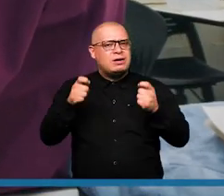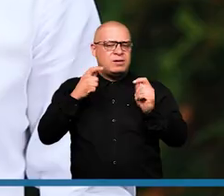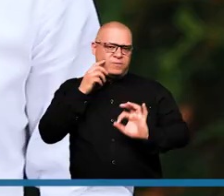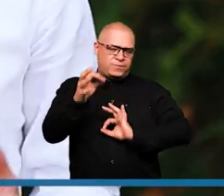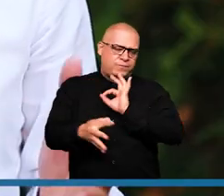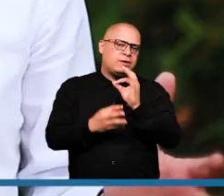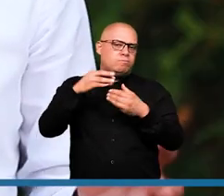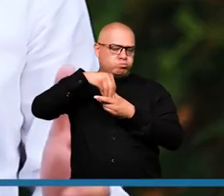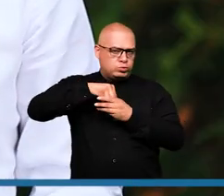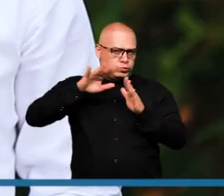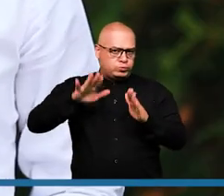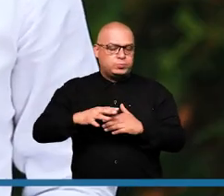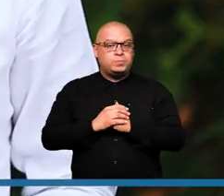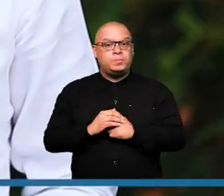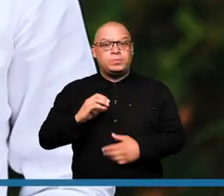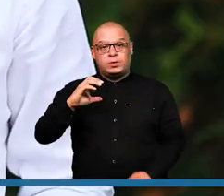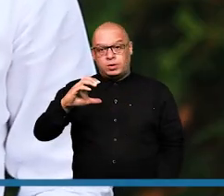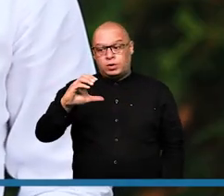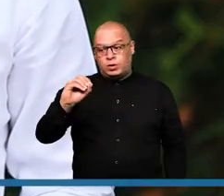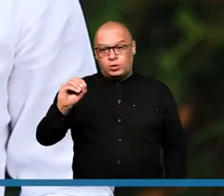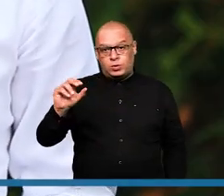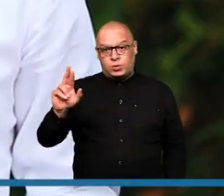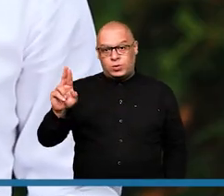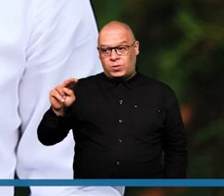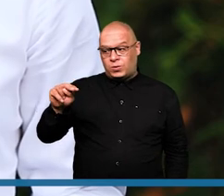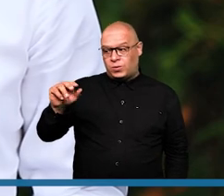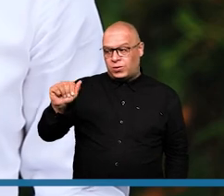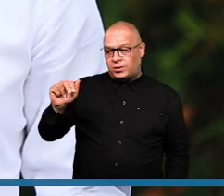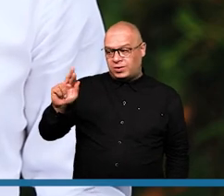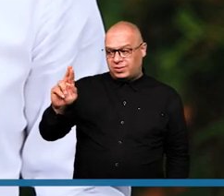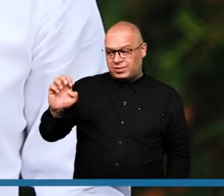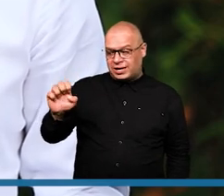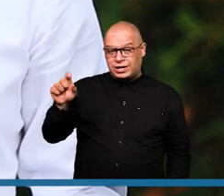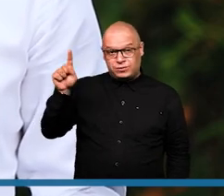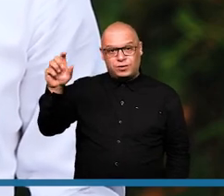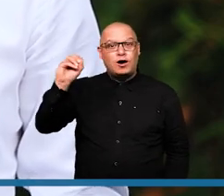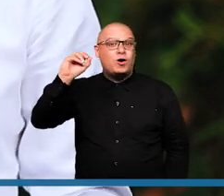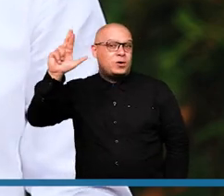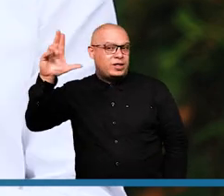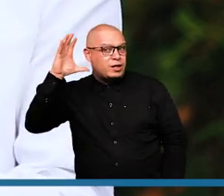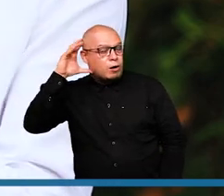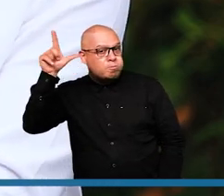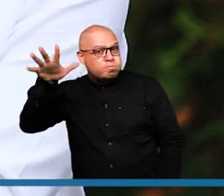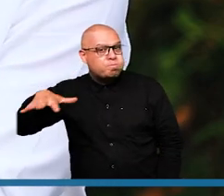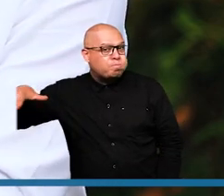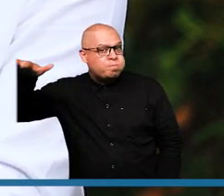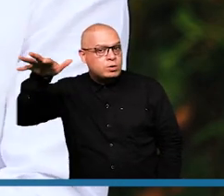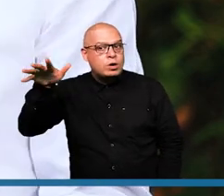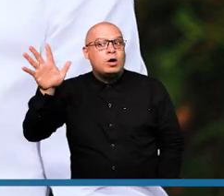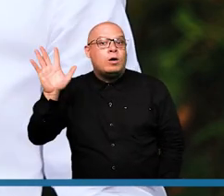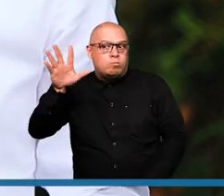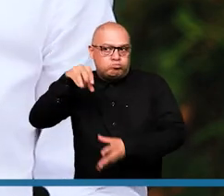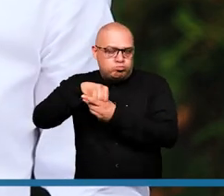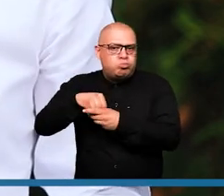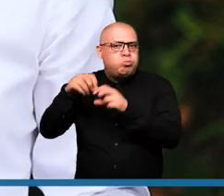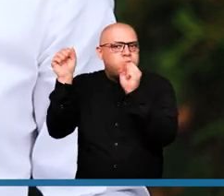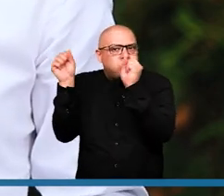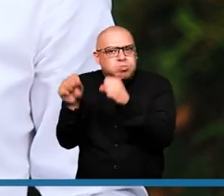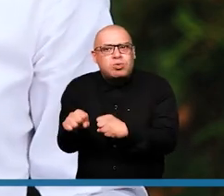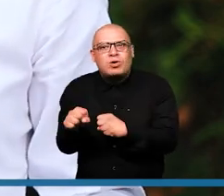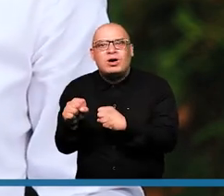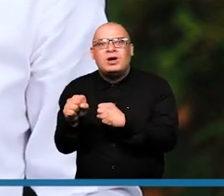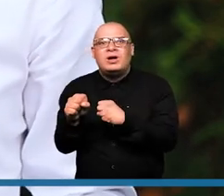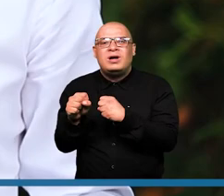decomisada. Cornare, quien tiene competencia y jurisdicción en el oriente antioqueño, nos ha permitido hacer